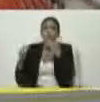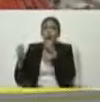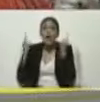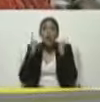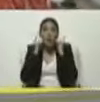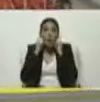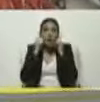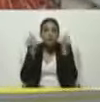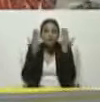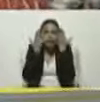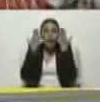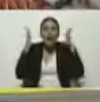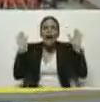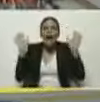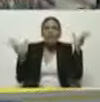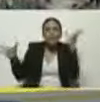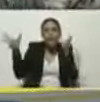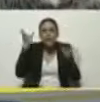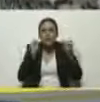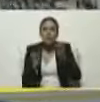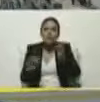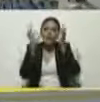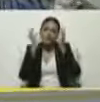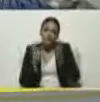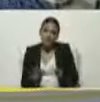destape y oiga bien.